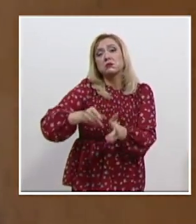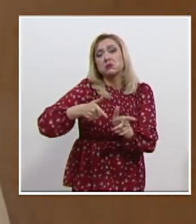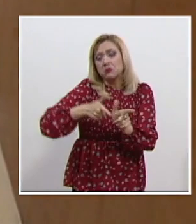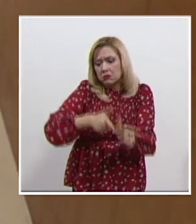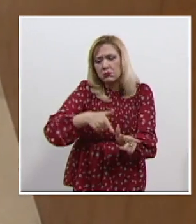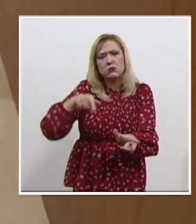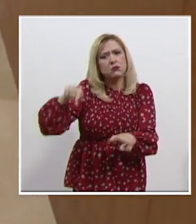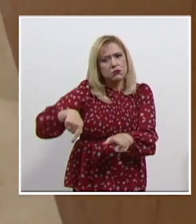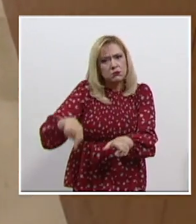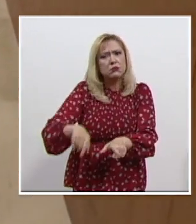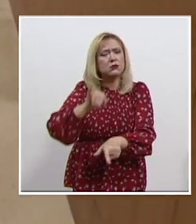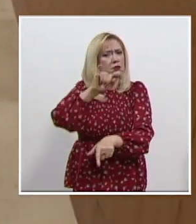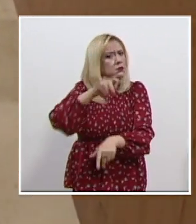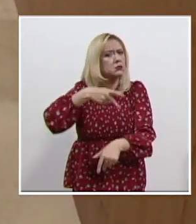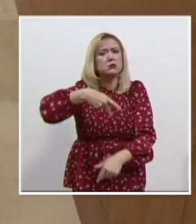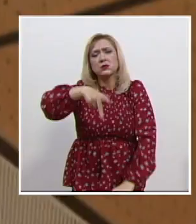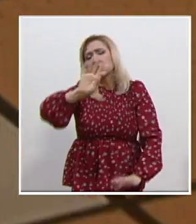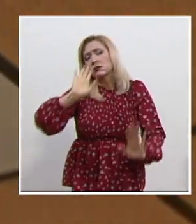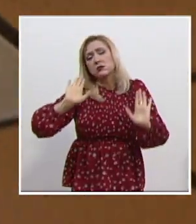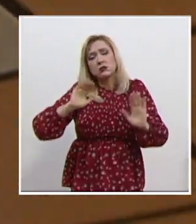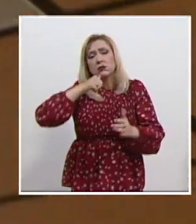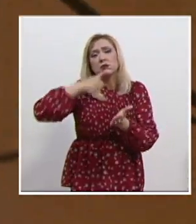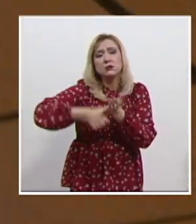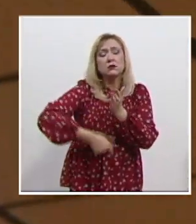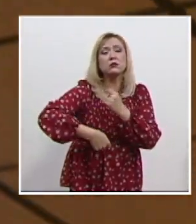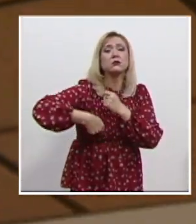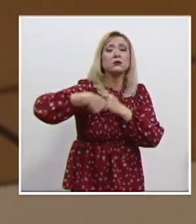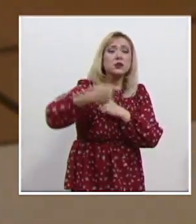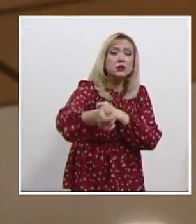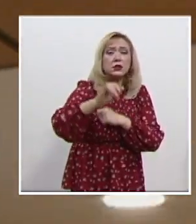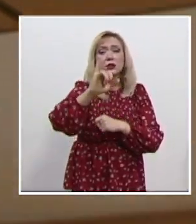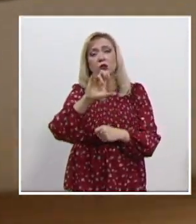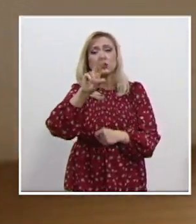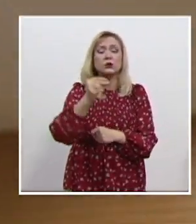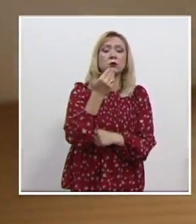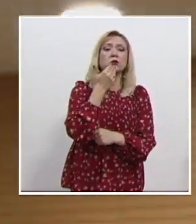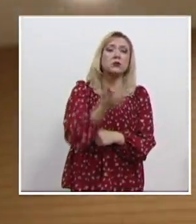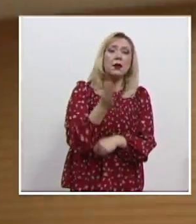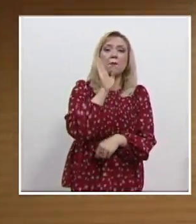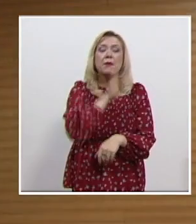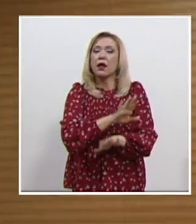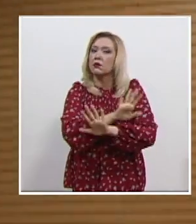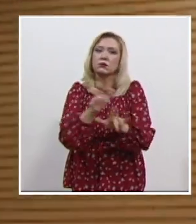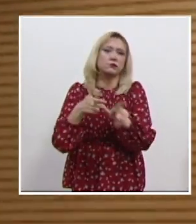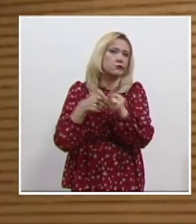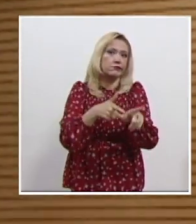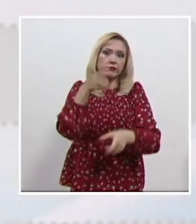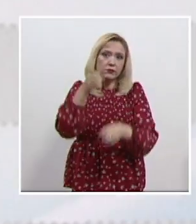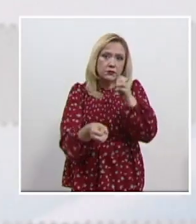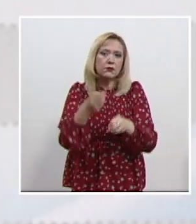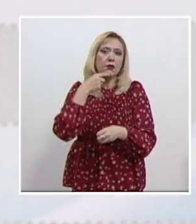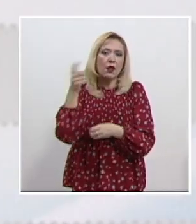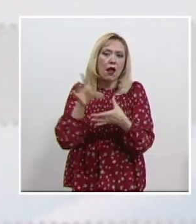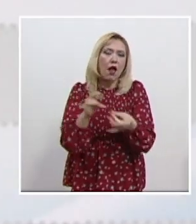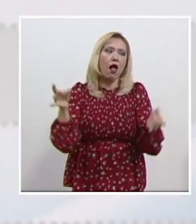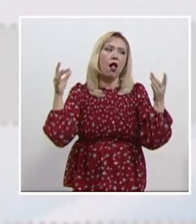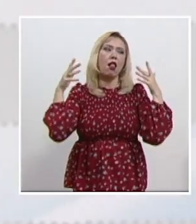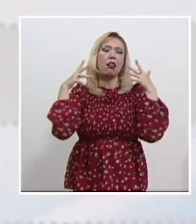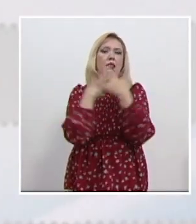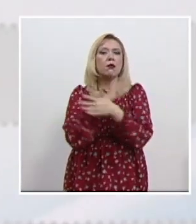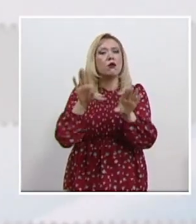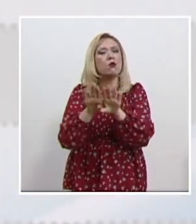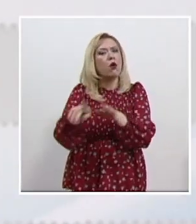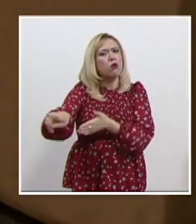términos independientemente de que la notificación hubiese sido correcta o incorrecta. Pues explicó que el incidente de nulidad